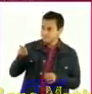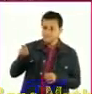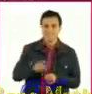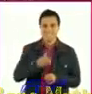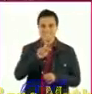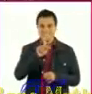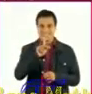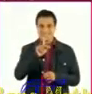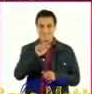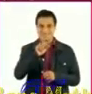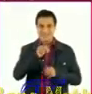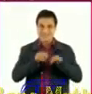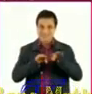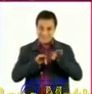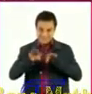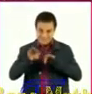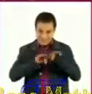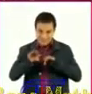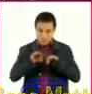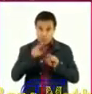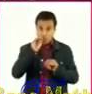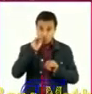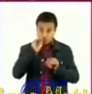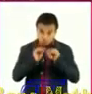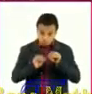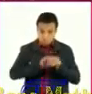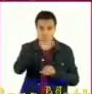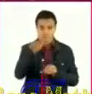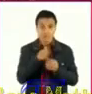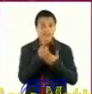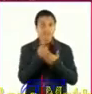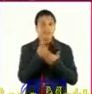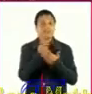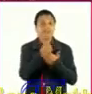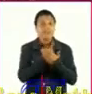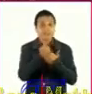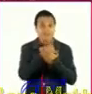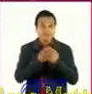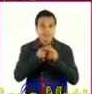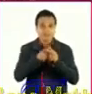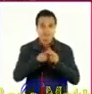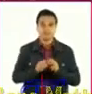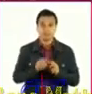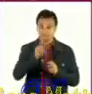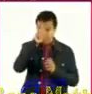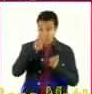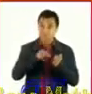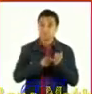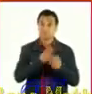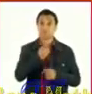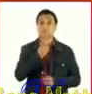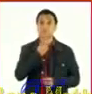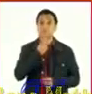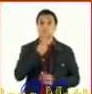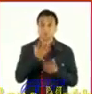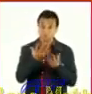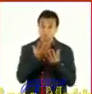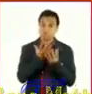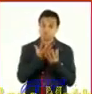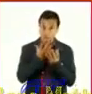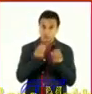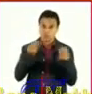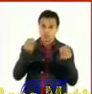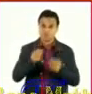trabajo requerido para realizar el proyecto de diseño. Creo me será de mucha utilidad. A